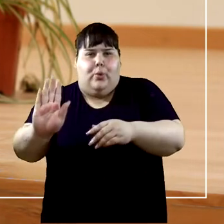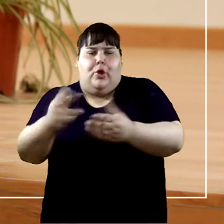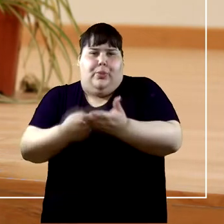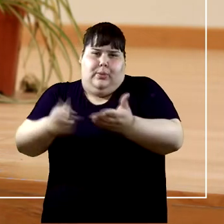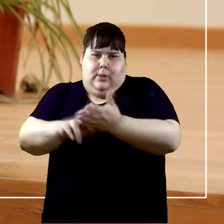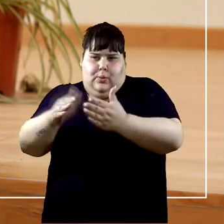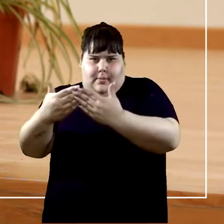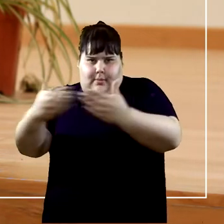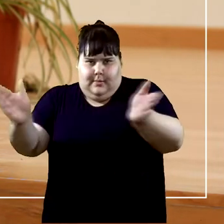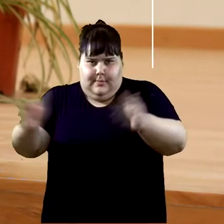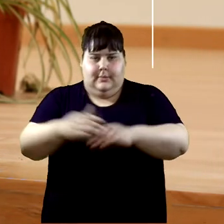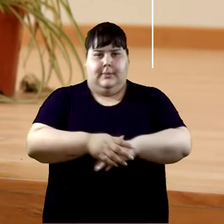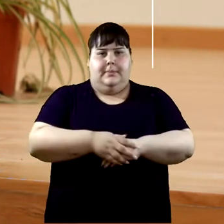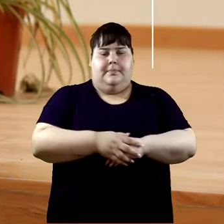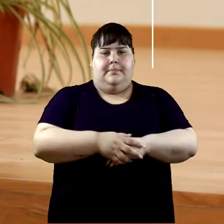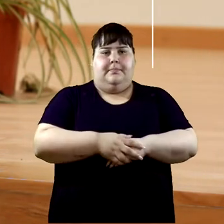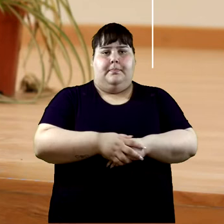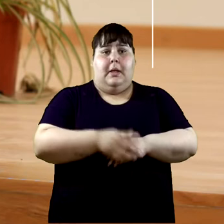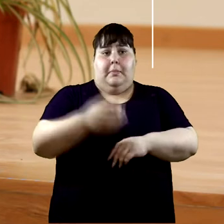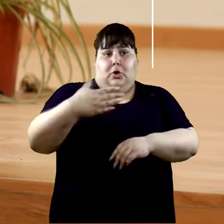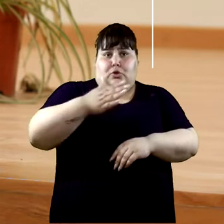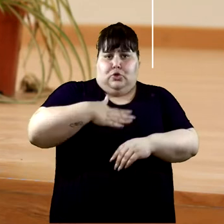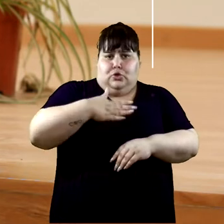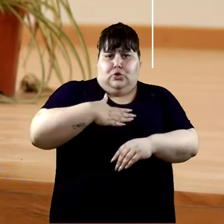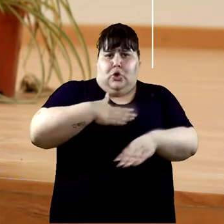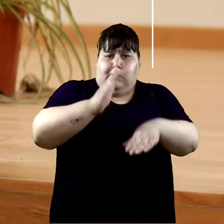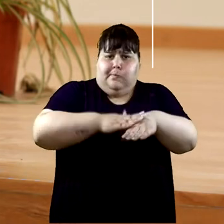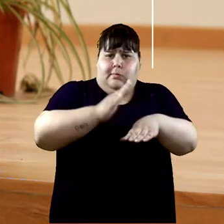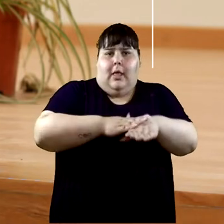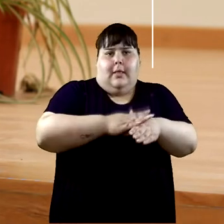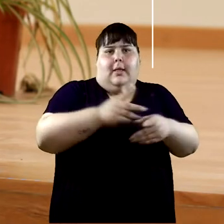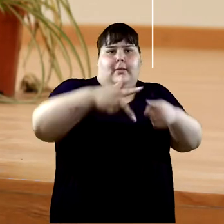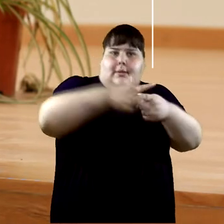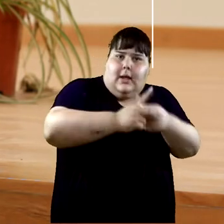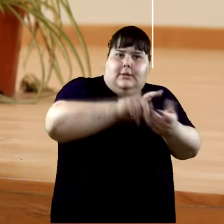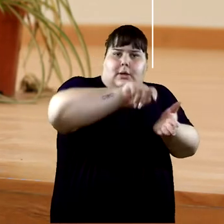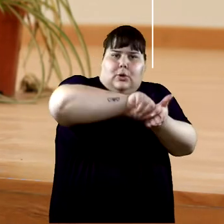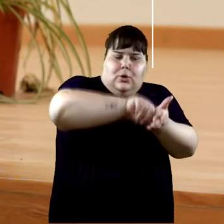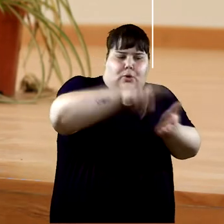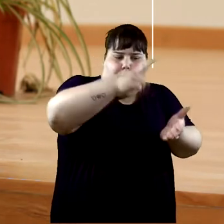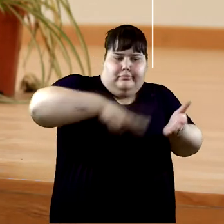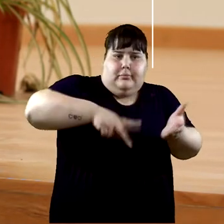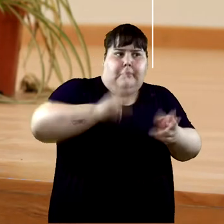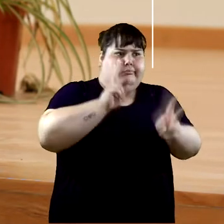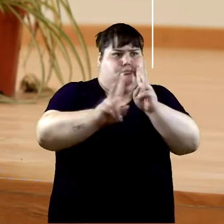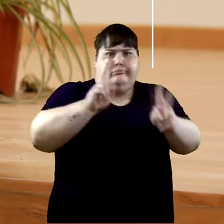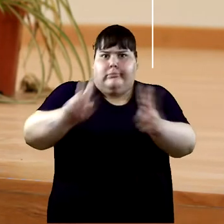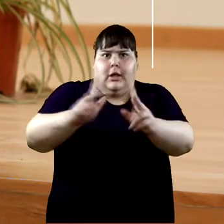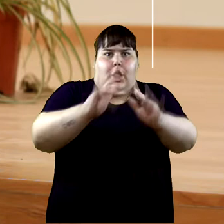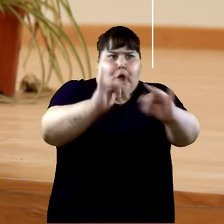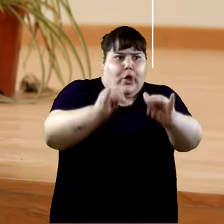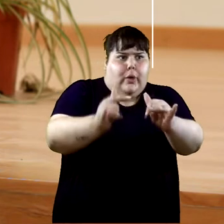espacio en lo que me compete a mí que son las lecturas y escrituras las y los jóvenes manifiestan